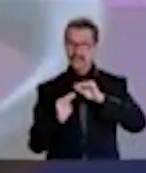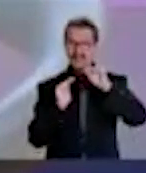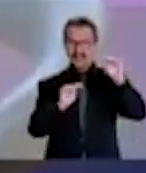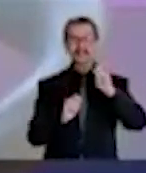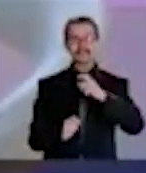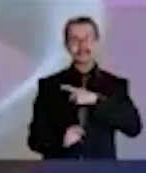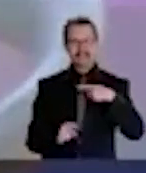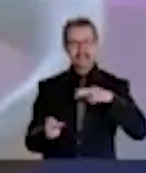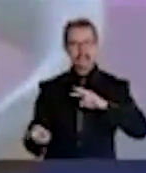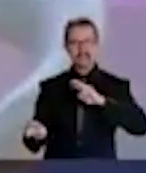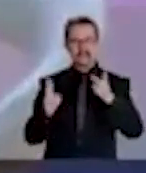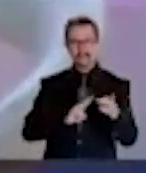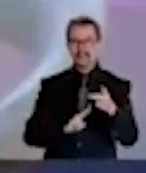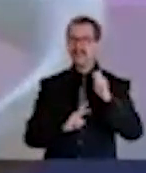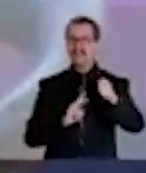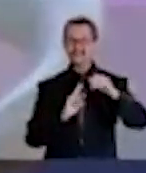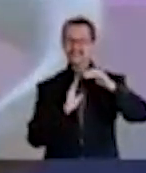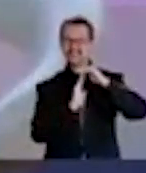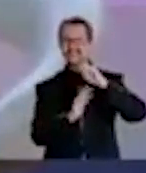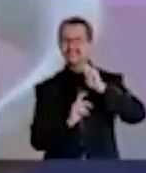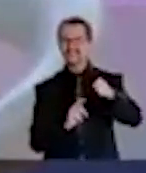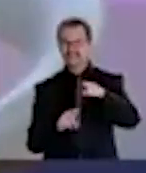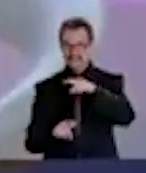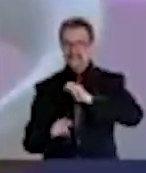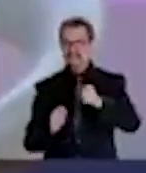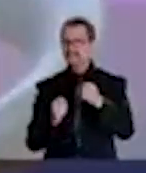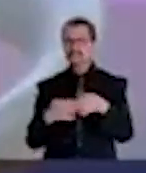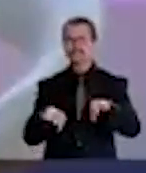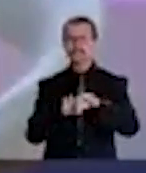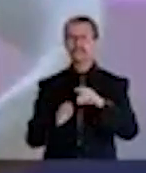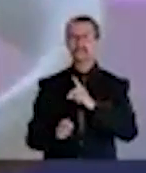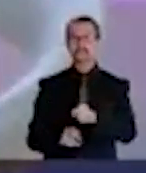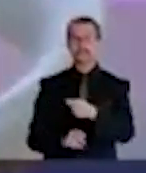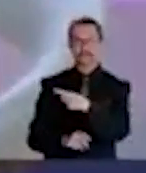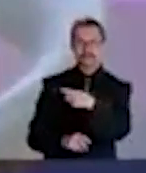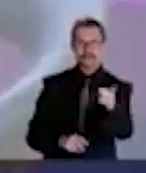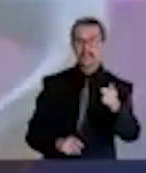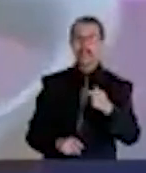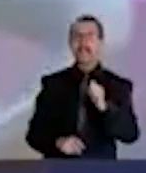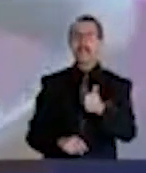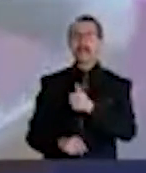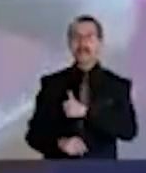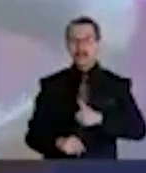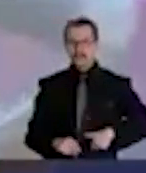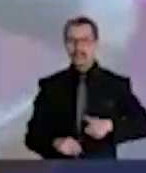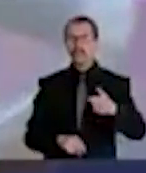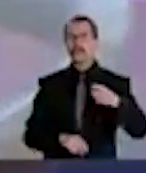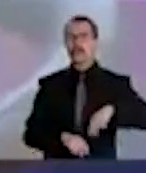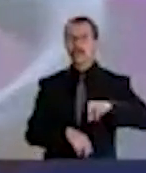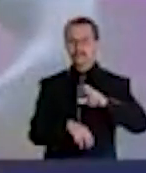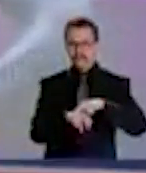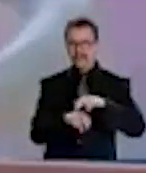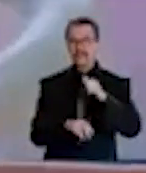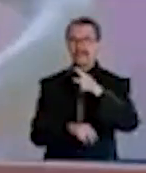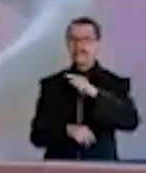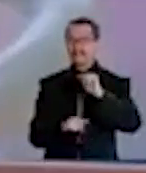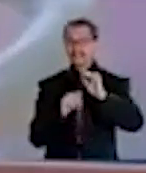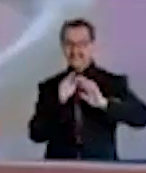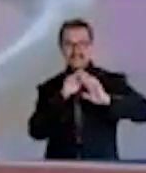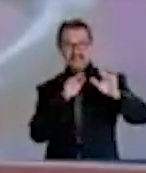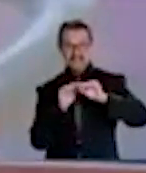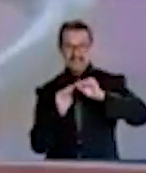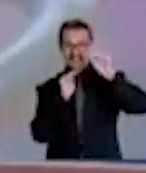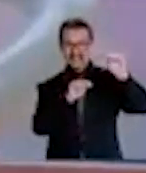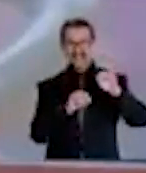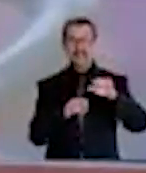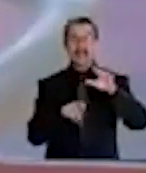mucho que ver con lo que logramos con los alcaldes y con los gobernadores para los migrantes la diferencia entre ser deportado o no puede ser una licencia de